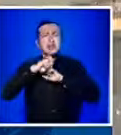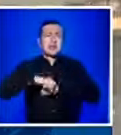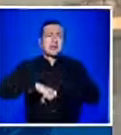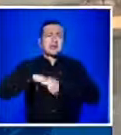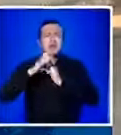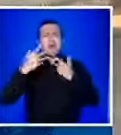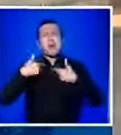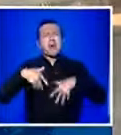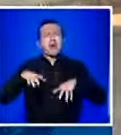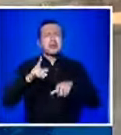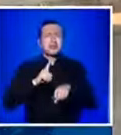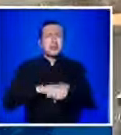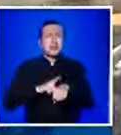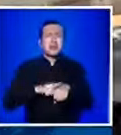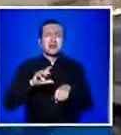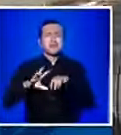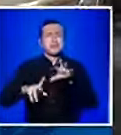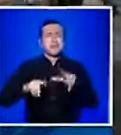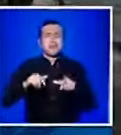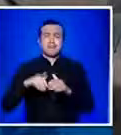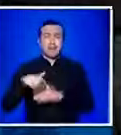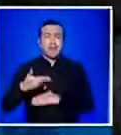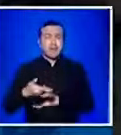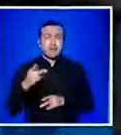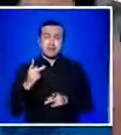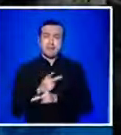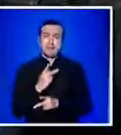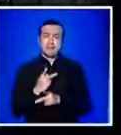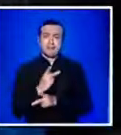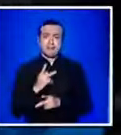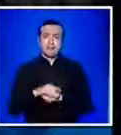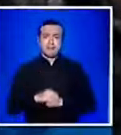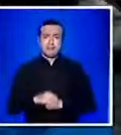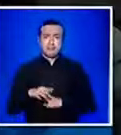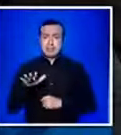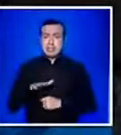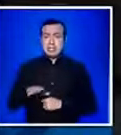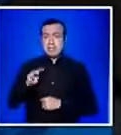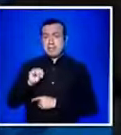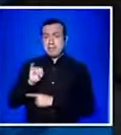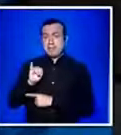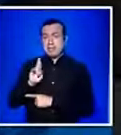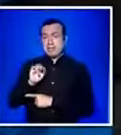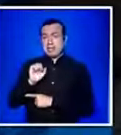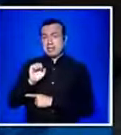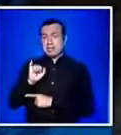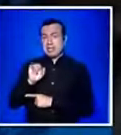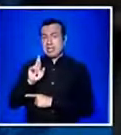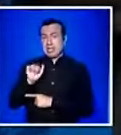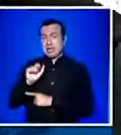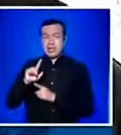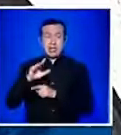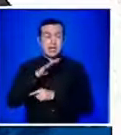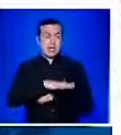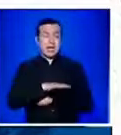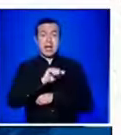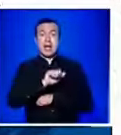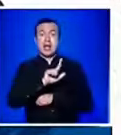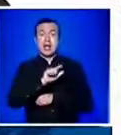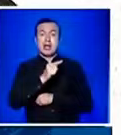sus conjuntos es un peligro. Desde todo lo que es la Mirasierra Baja hasta Langasip